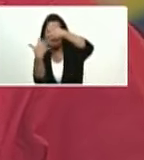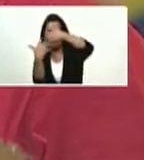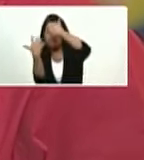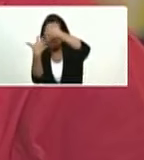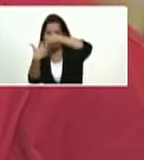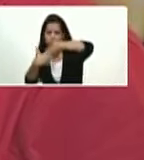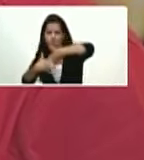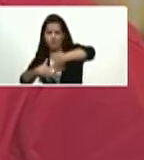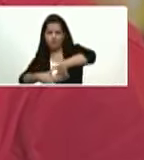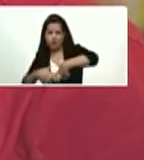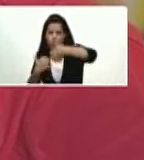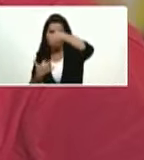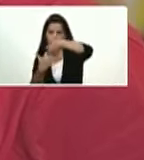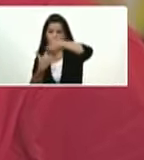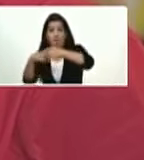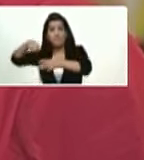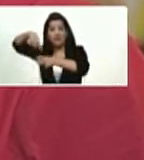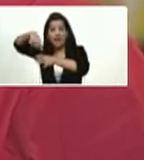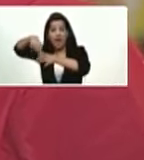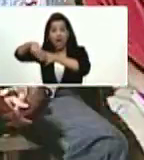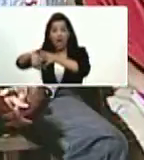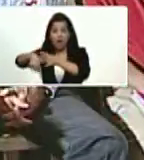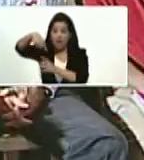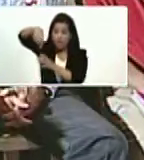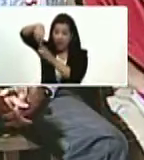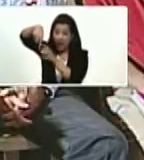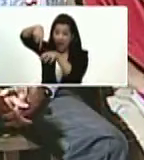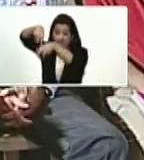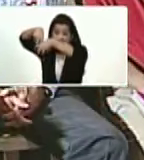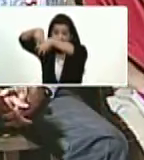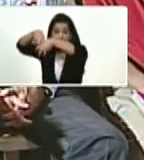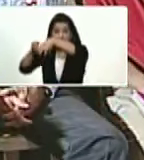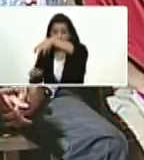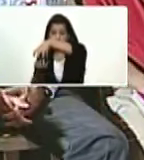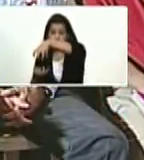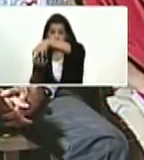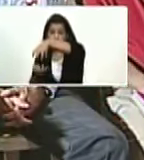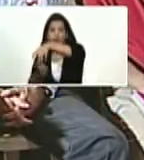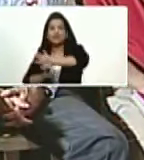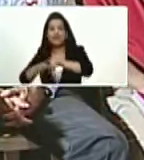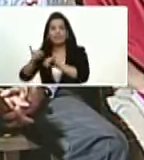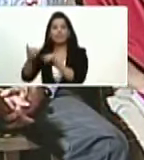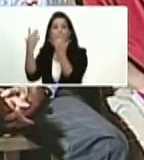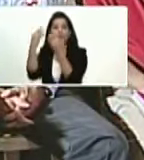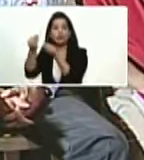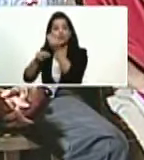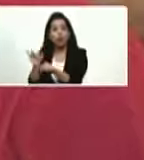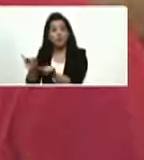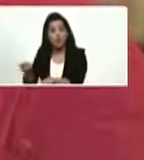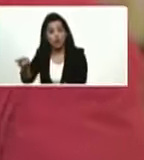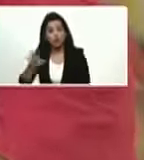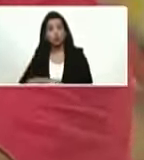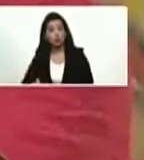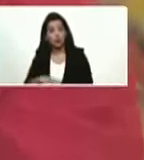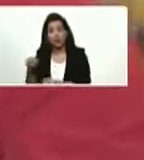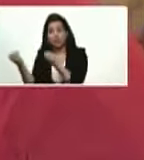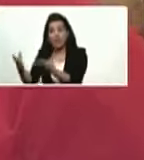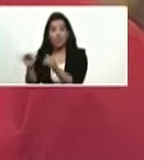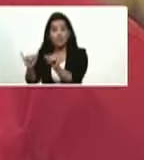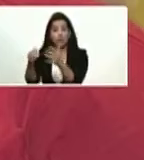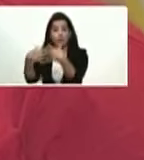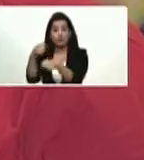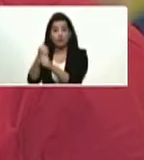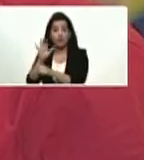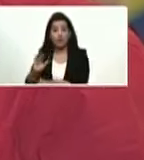divisa con los trabajadores actuando. Y esa es una corriente fuerte que existe en la base, y sé que